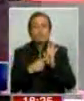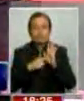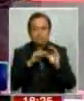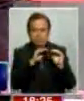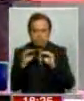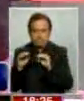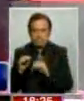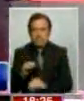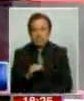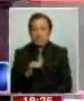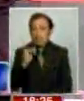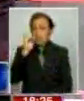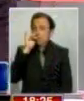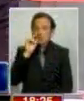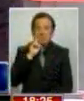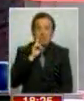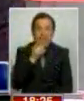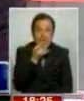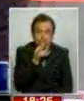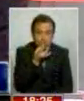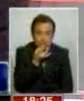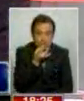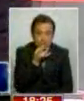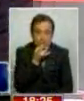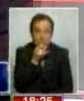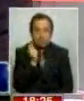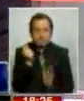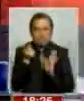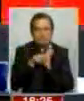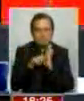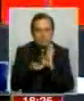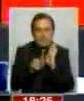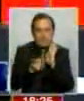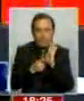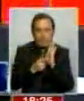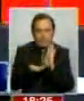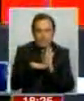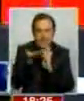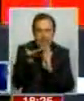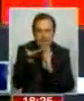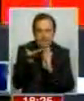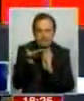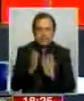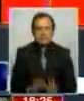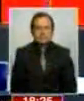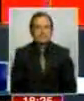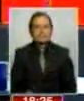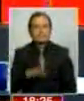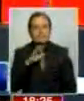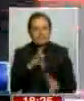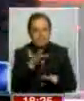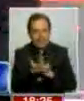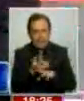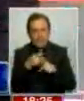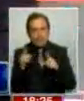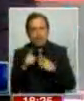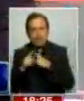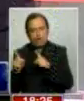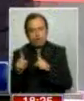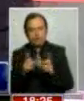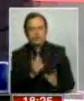que tienen azúcar van a tener, digamos, un aporte superior. ¿Y como si así, el ministro era...? Como así también, como así no, también los alcoholes.